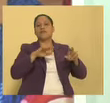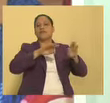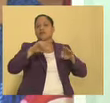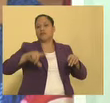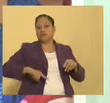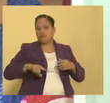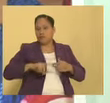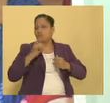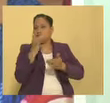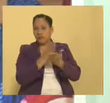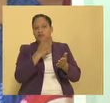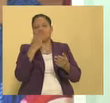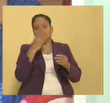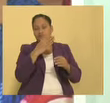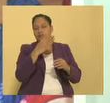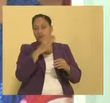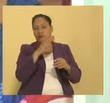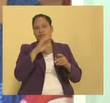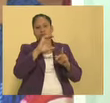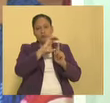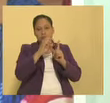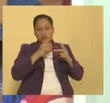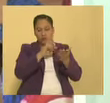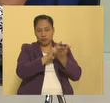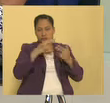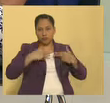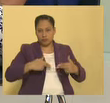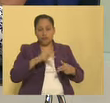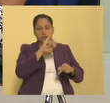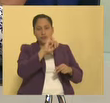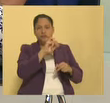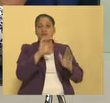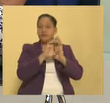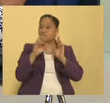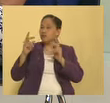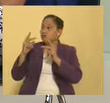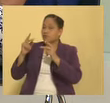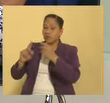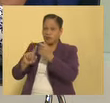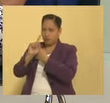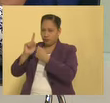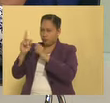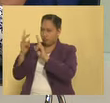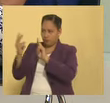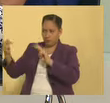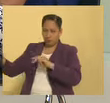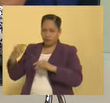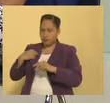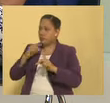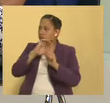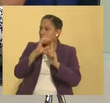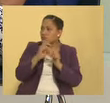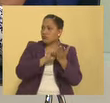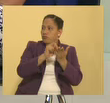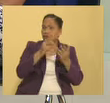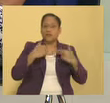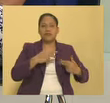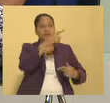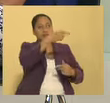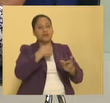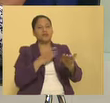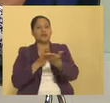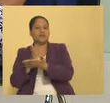porque a veces tenemos el concepto de que si tengo un problema con un vecino, le voy a hablar a la Comisión de Derechos Humanos y puede intervenir.